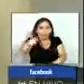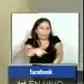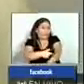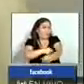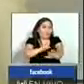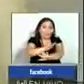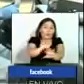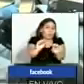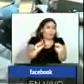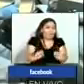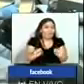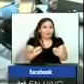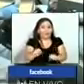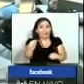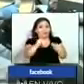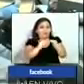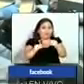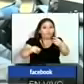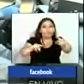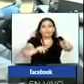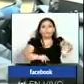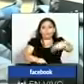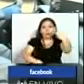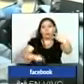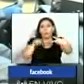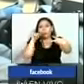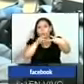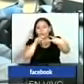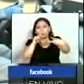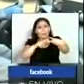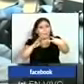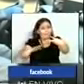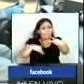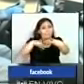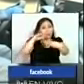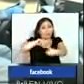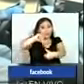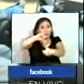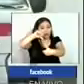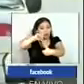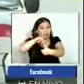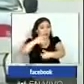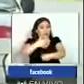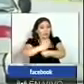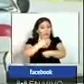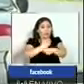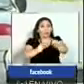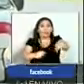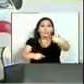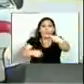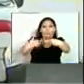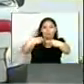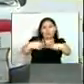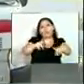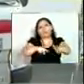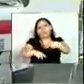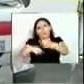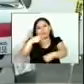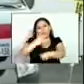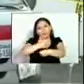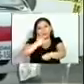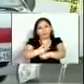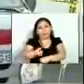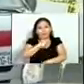Así Guatemala Guatemala se posiciona Como el segundo país Con más casos En Centroamérica Después de Panamá Eugenia Sagastume